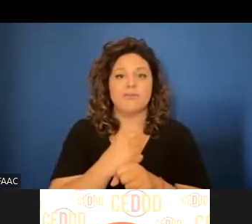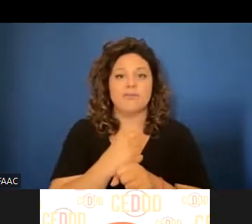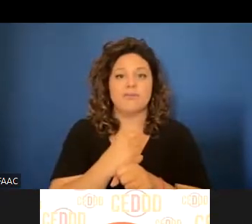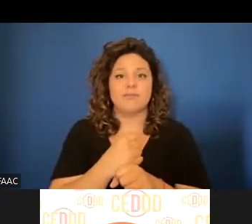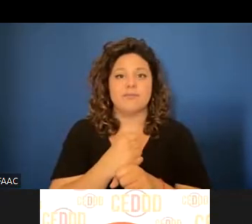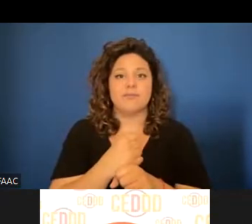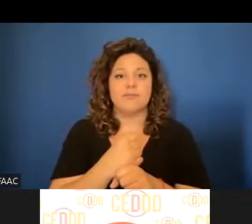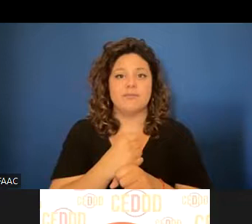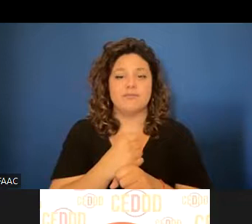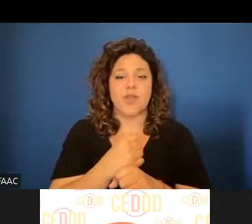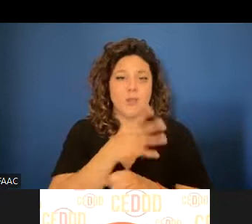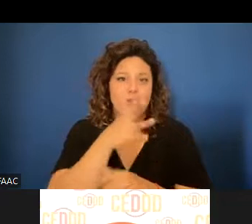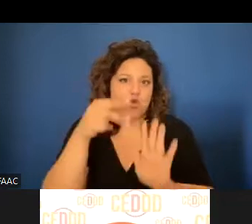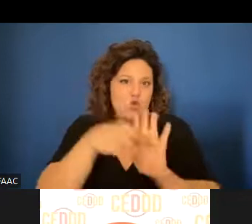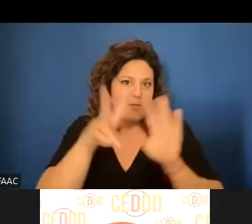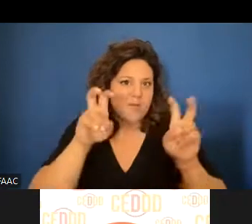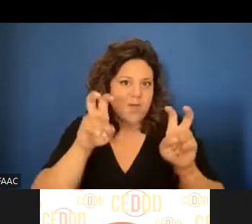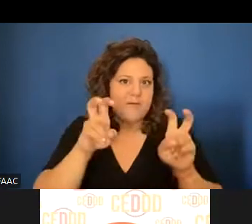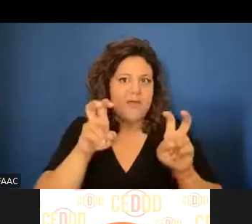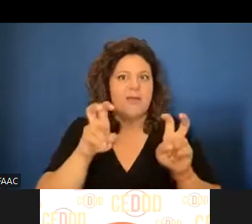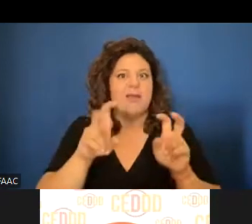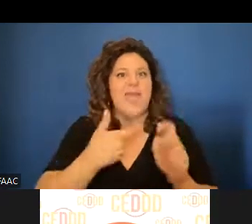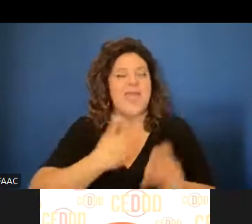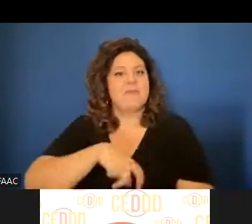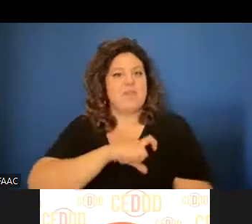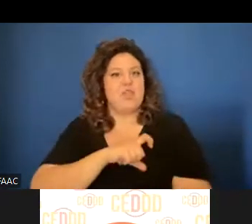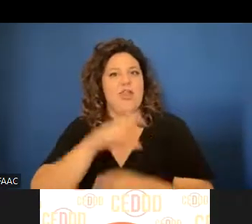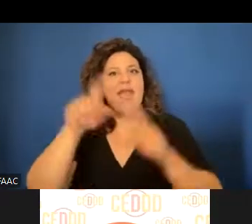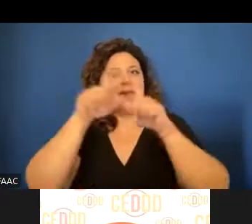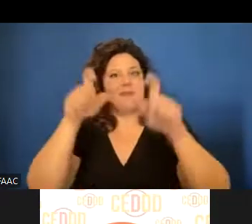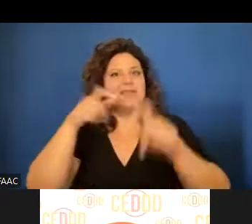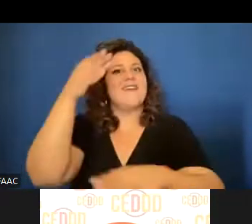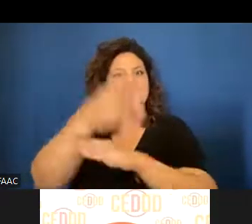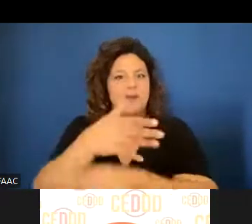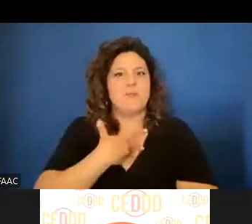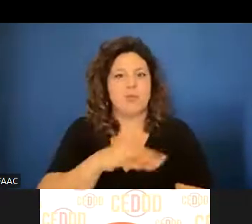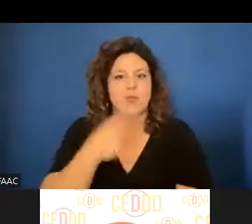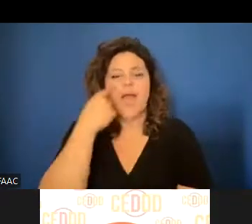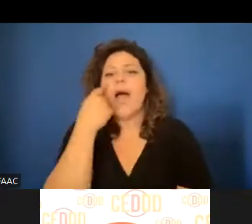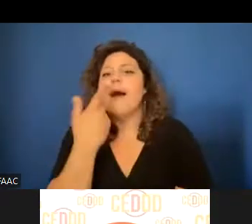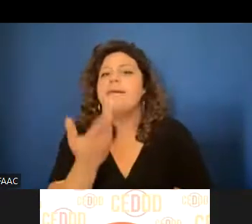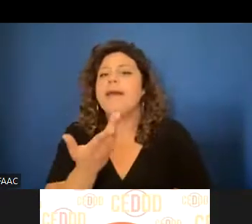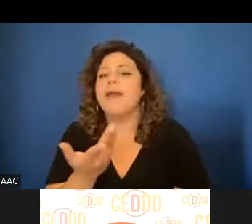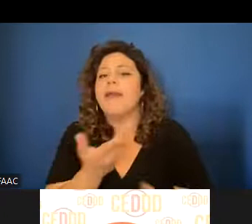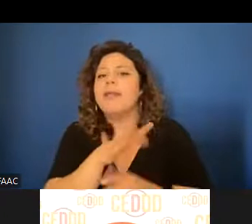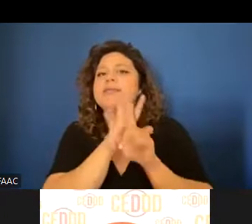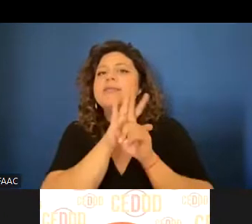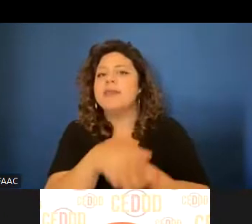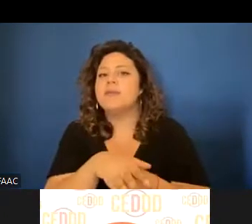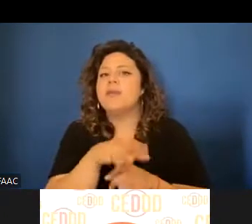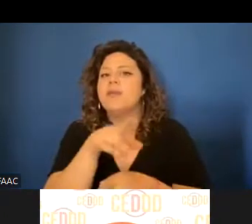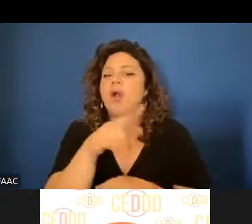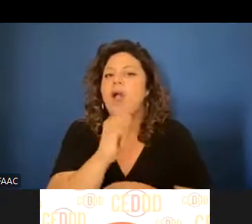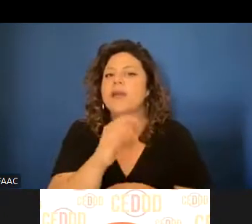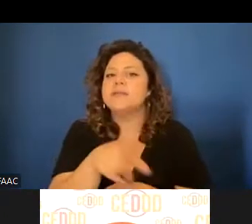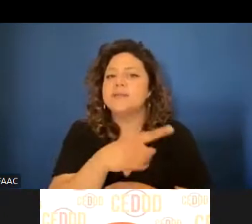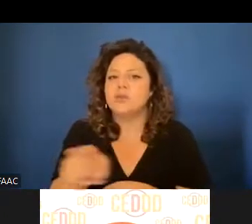no es correcto, ¿de acuerdo? Eso no es correcto. Entonces, esta persona aquí podría verse también con un tema